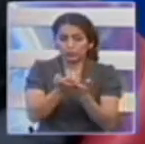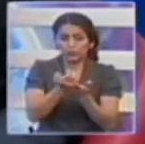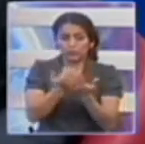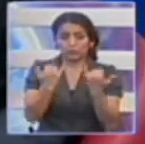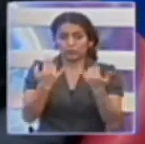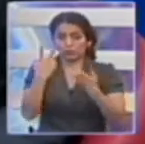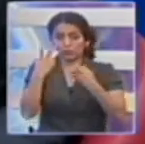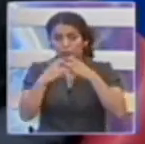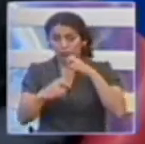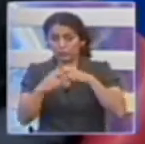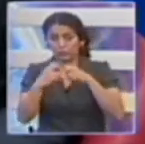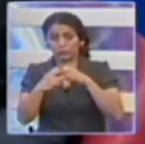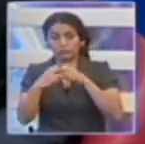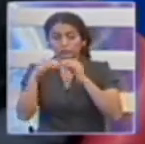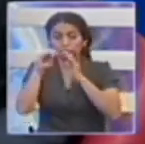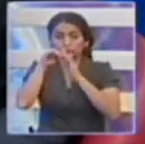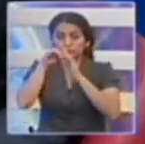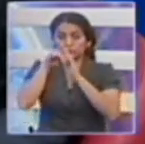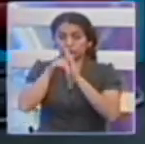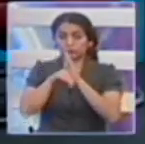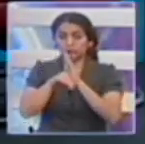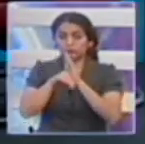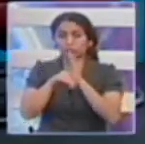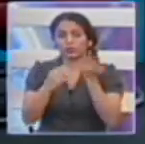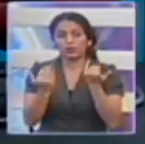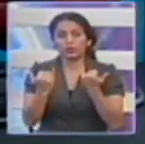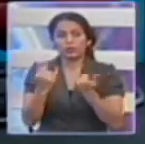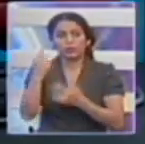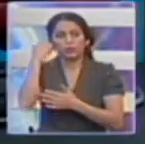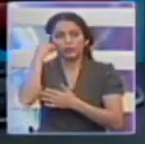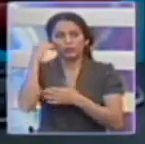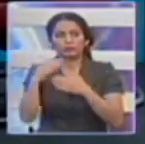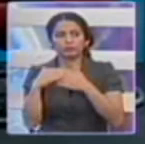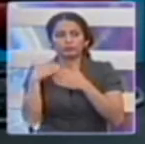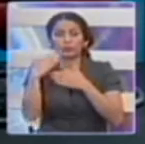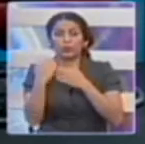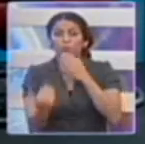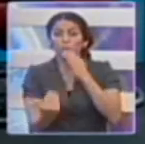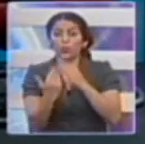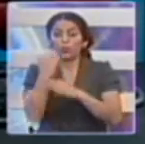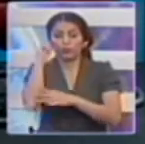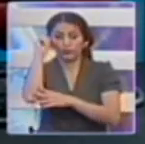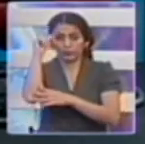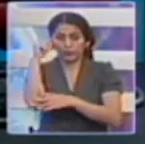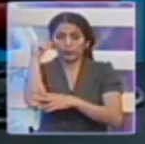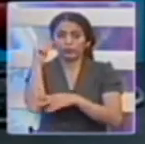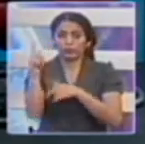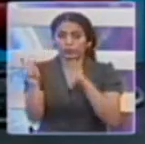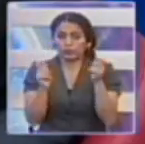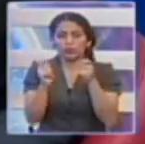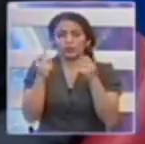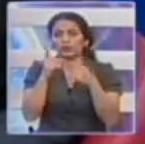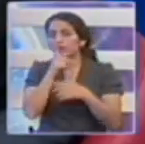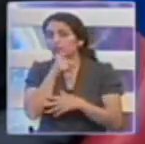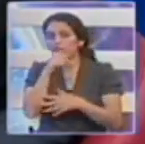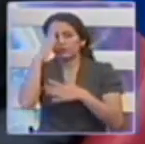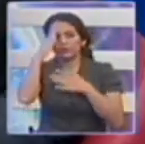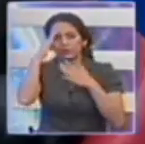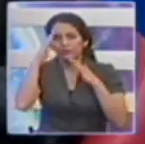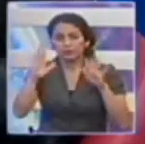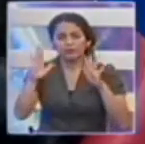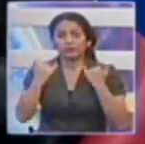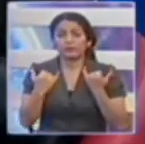en estos años, para luego, en el siguiente periodo de gobierno, no sabemos todavía obviamente qué partido va a estar al frente, pero que se haga